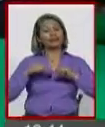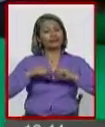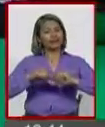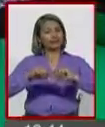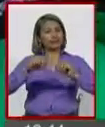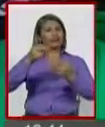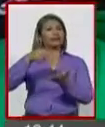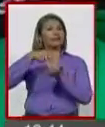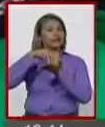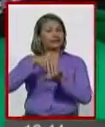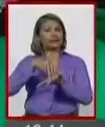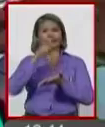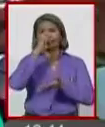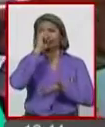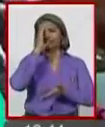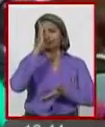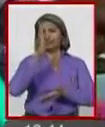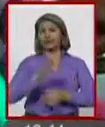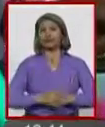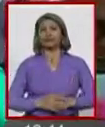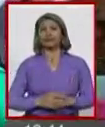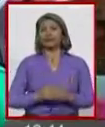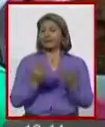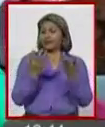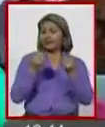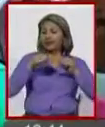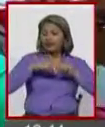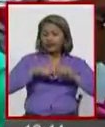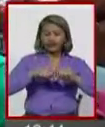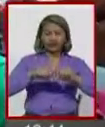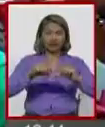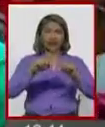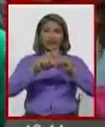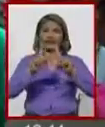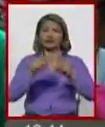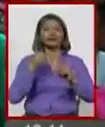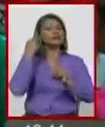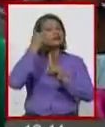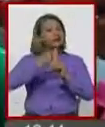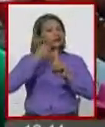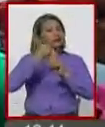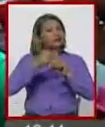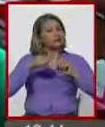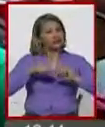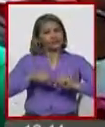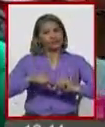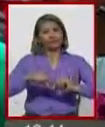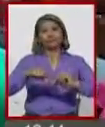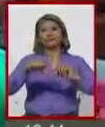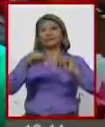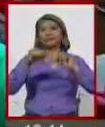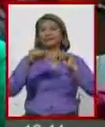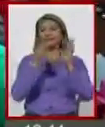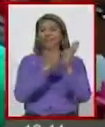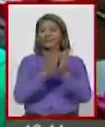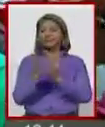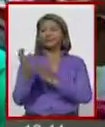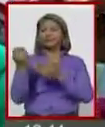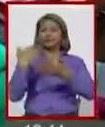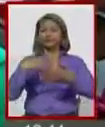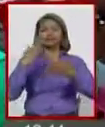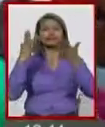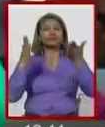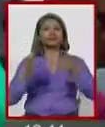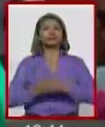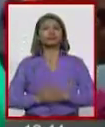de manera firme y contundente. Quisiéramos continuar, pero nuestra lucha seguirá en otro escenario, organizando a los